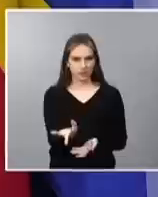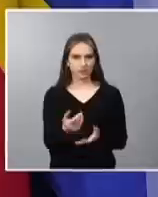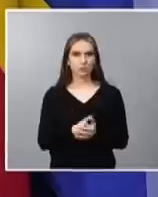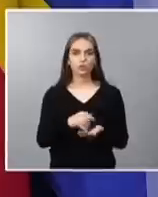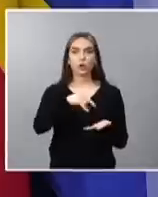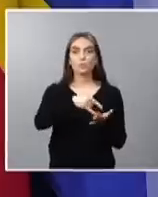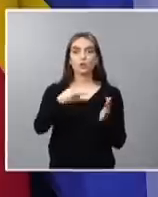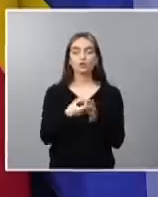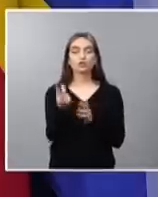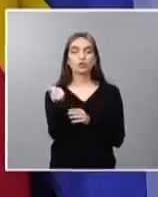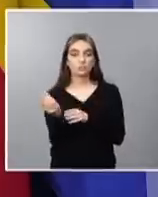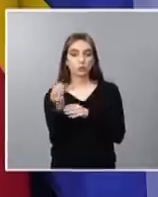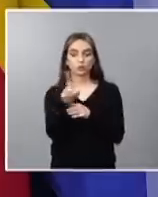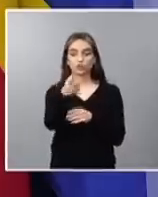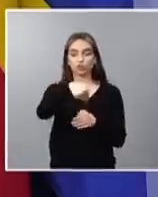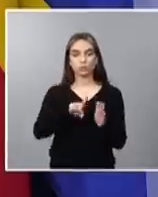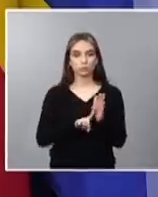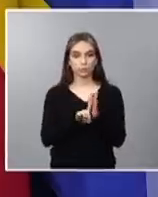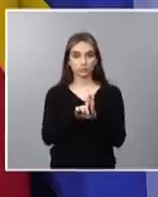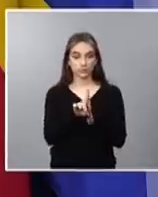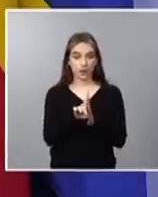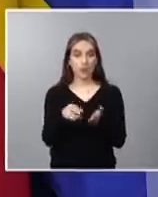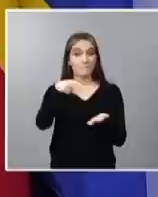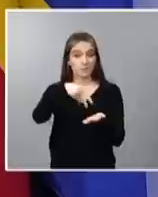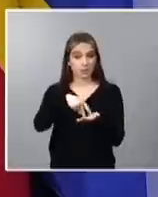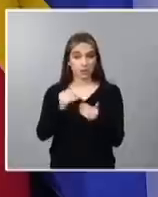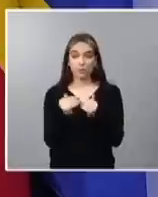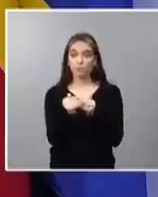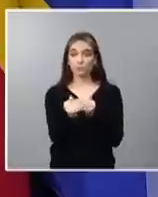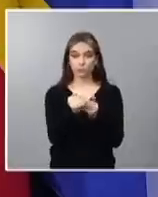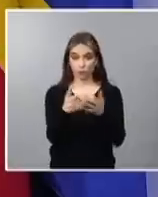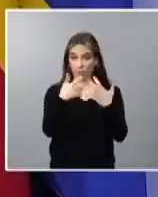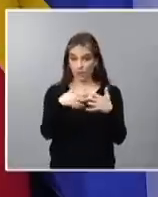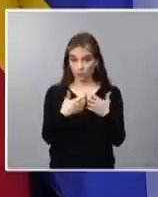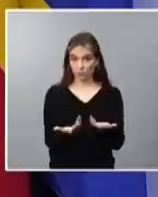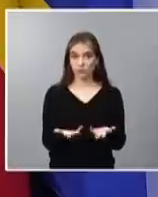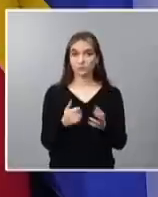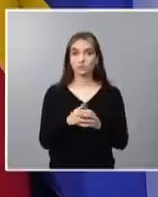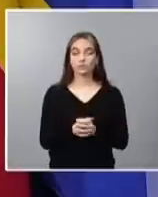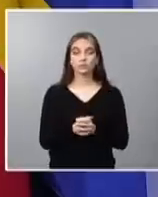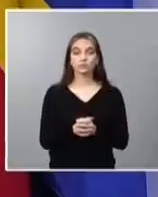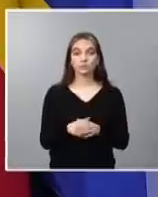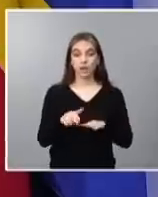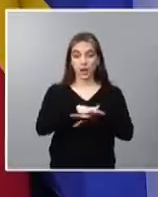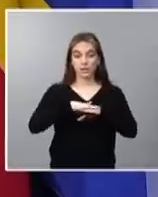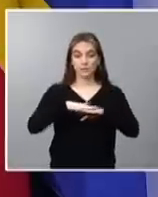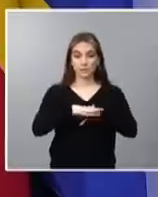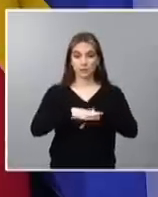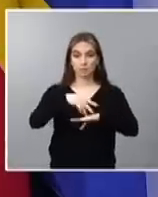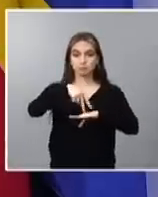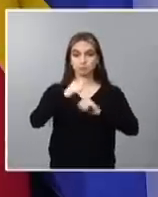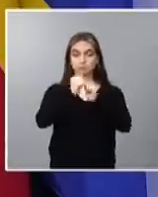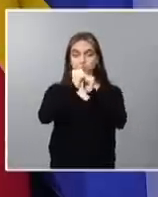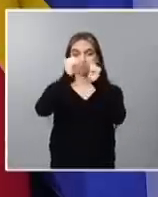la fiscalidad, no se refiere a mantener la fiscalidad de Madrid. se refiere a que mantendrá la